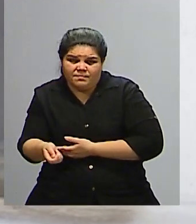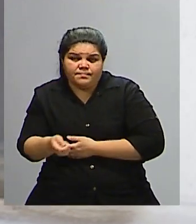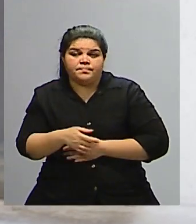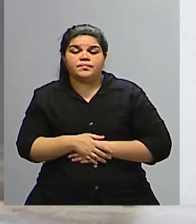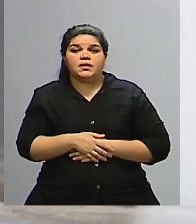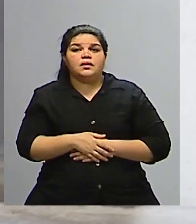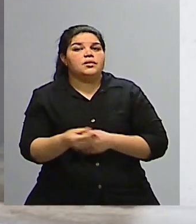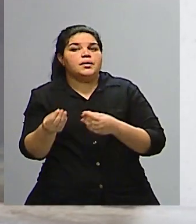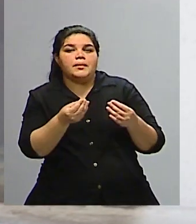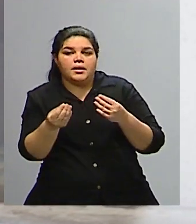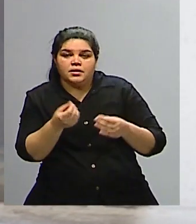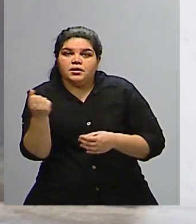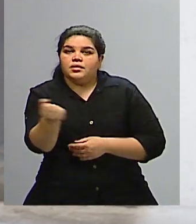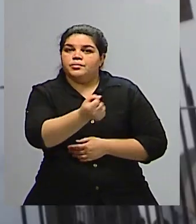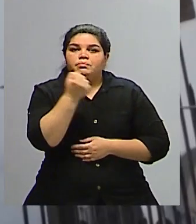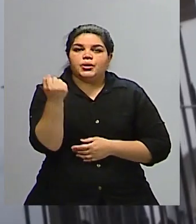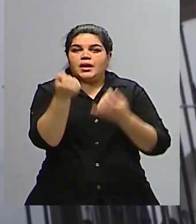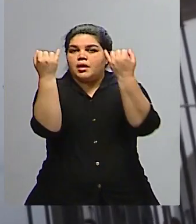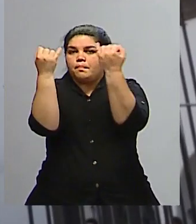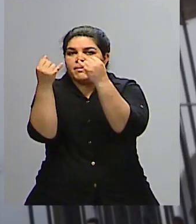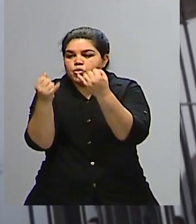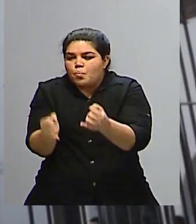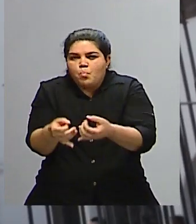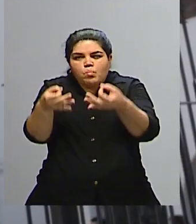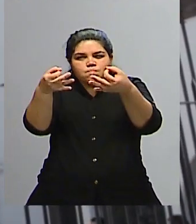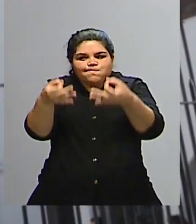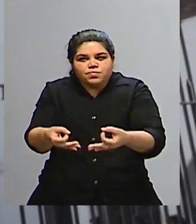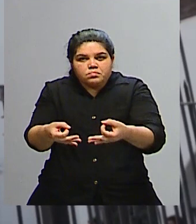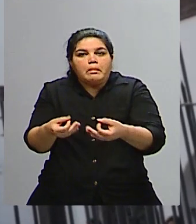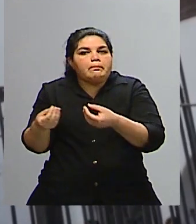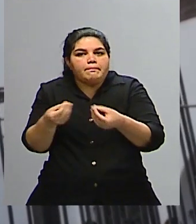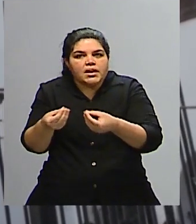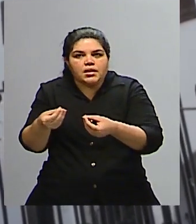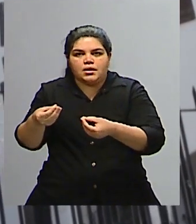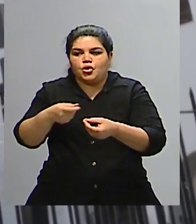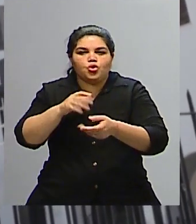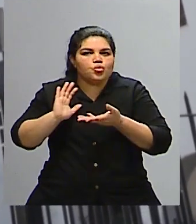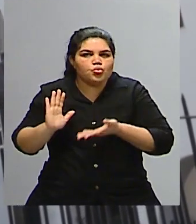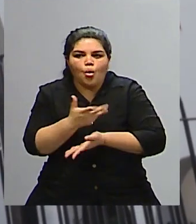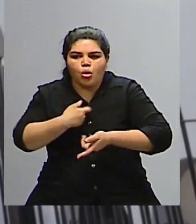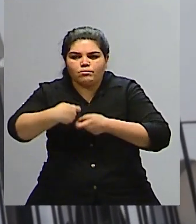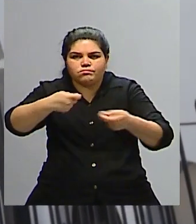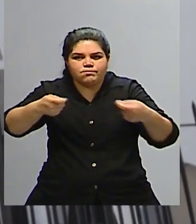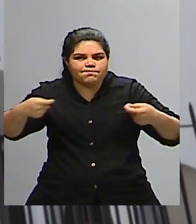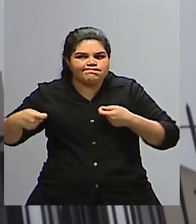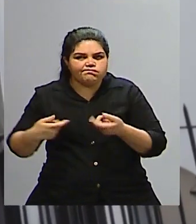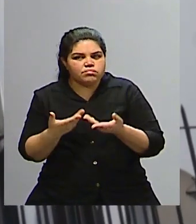Claro. Y hacer bien el presupuesto es hacer el presupuesto mientras está ejecutando otro, y que el proceso de preparación empiece en